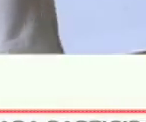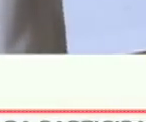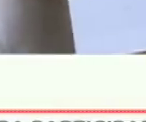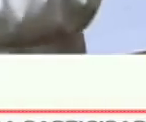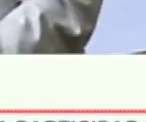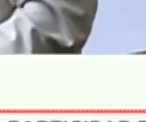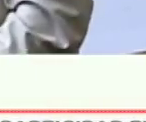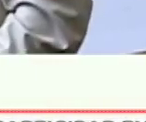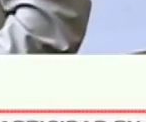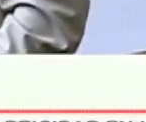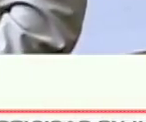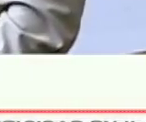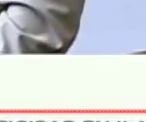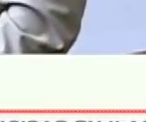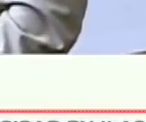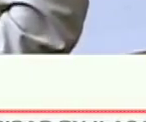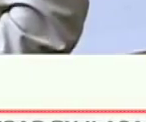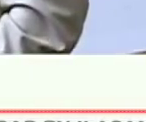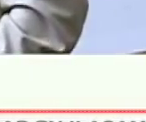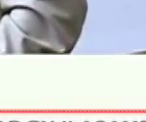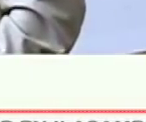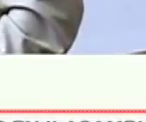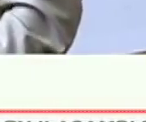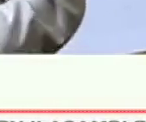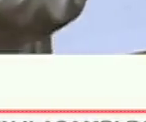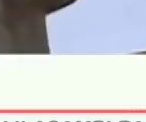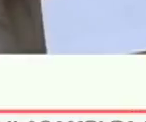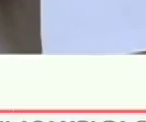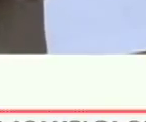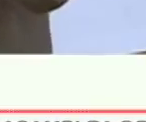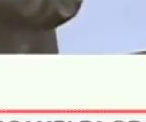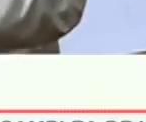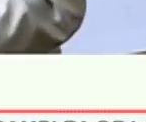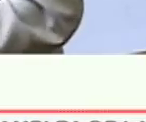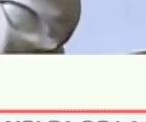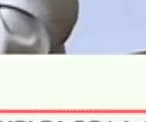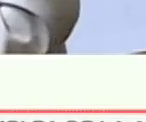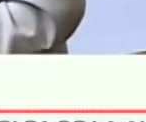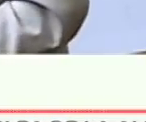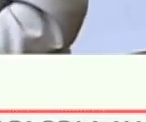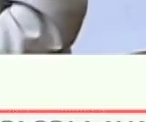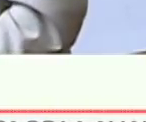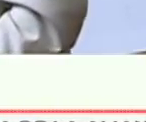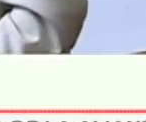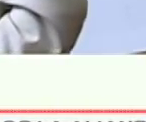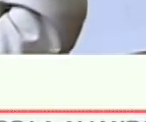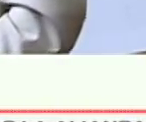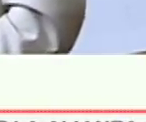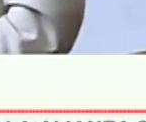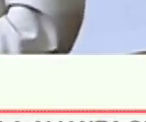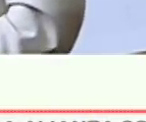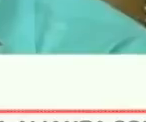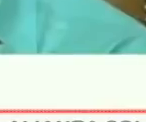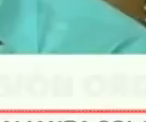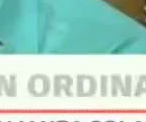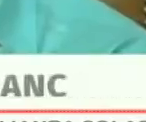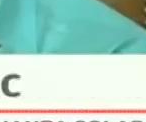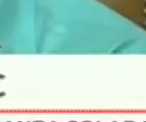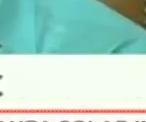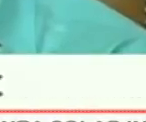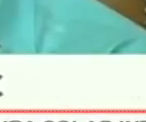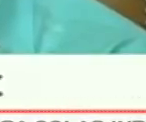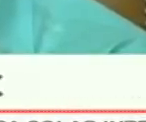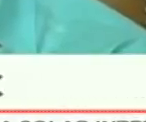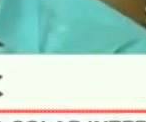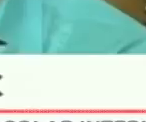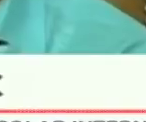Rangel en el Congreso, en el viejo Congreso Nacional, en sus artículos por la revista Momento,